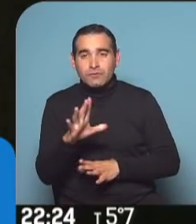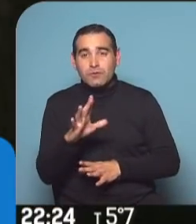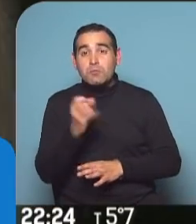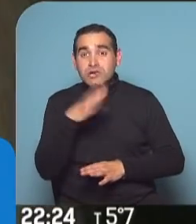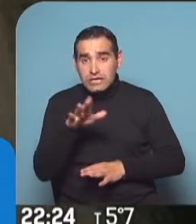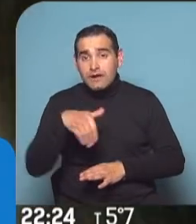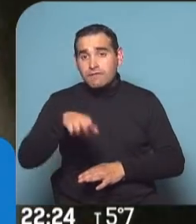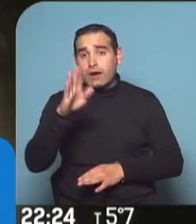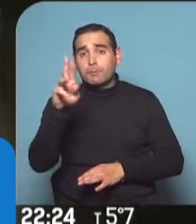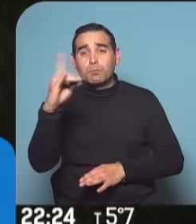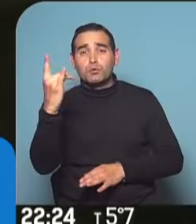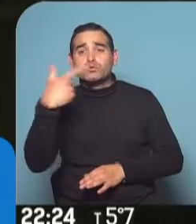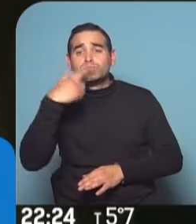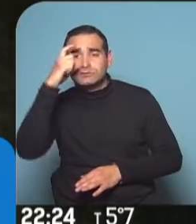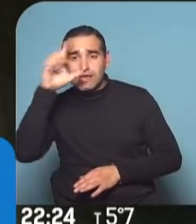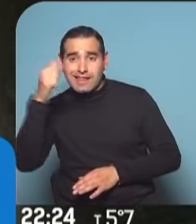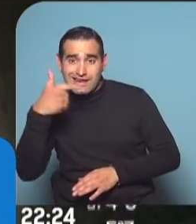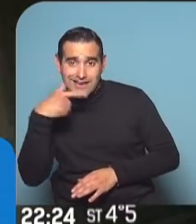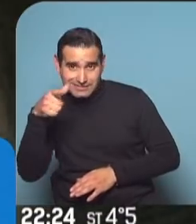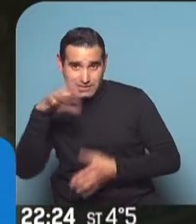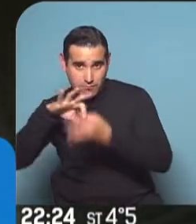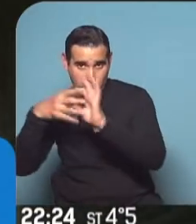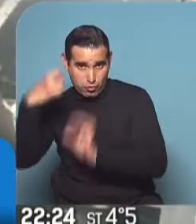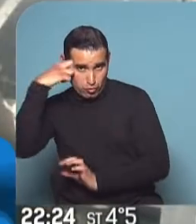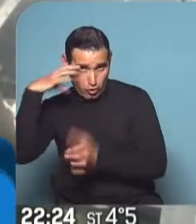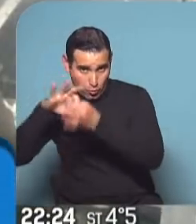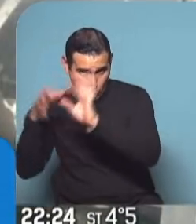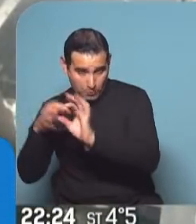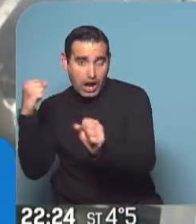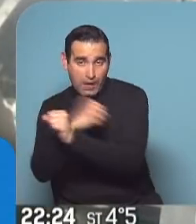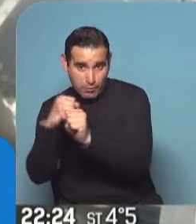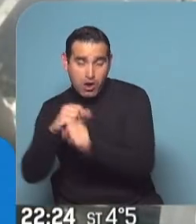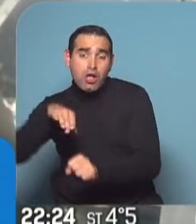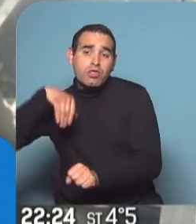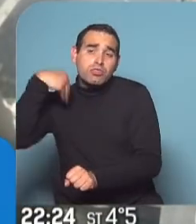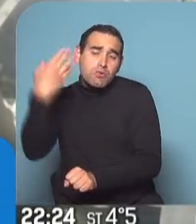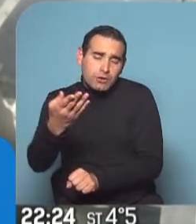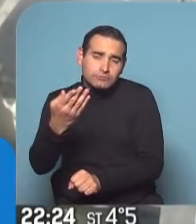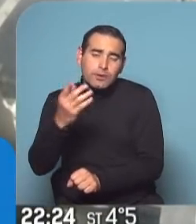se apruebe en Bruselas, en el Parlamento Europeo, y que después algunos países